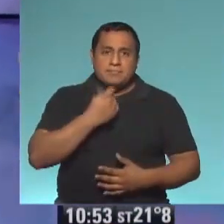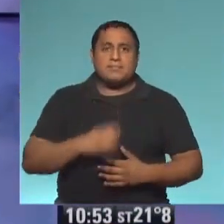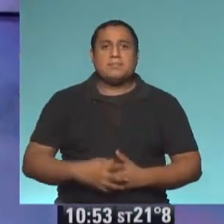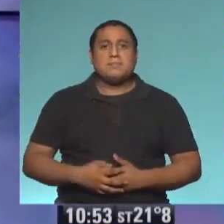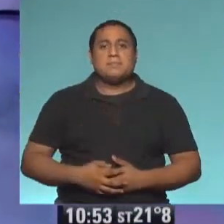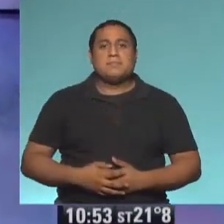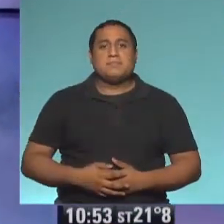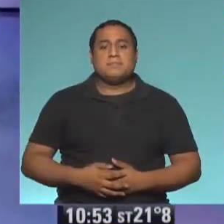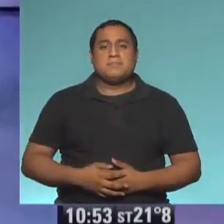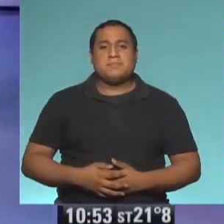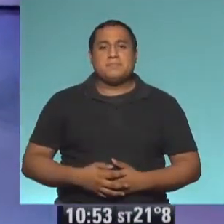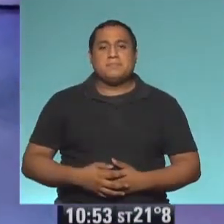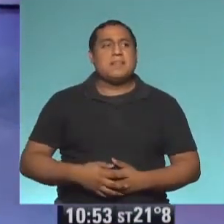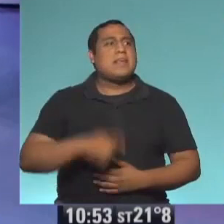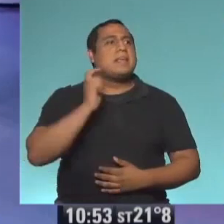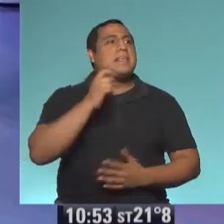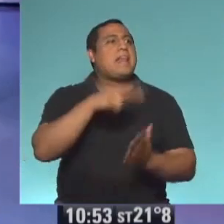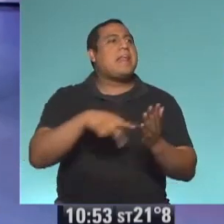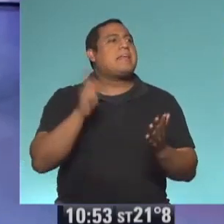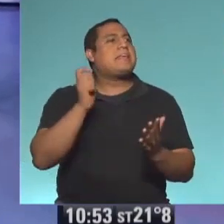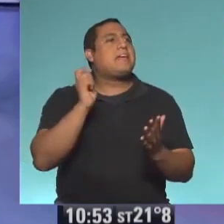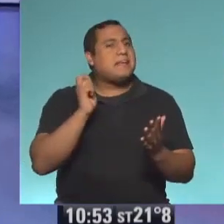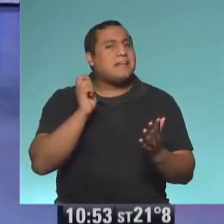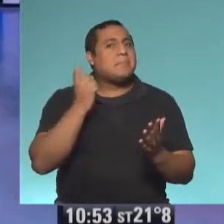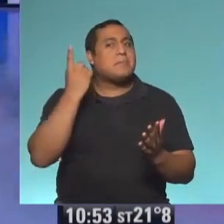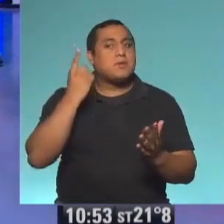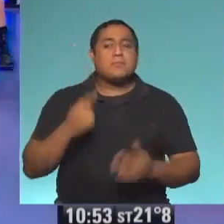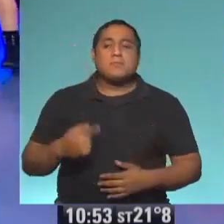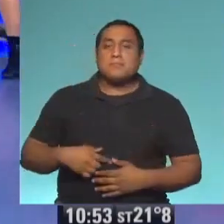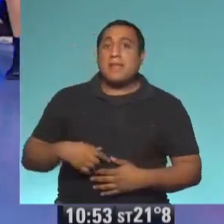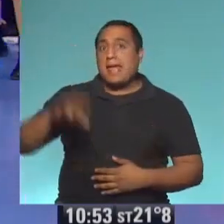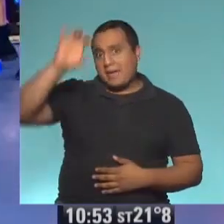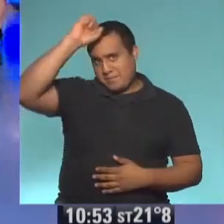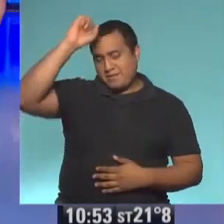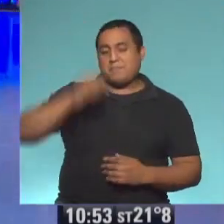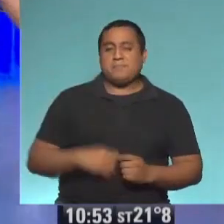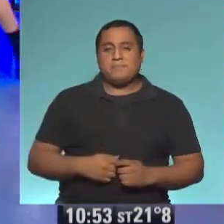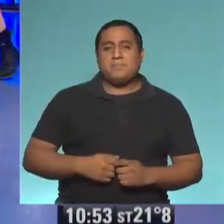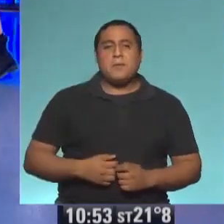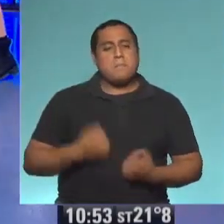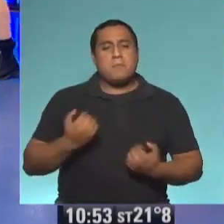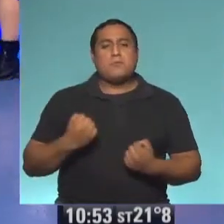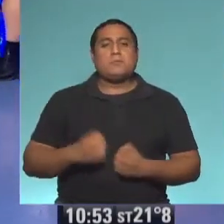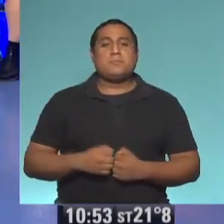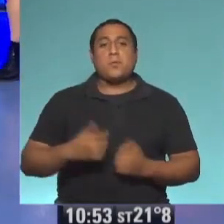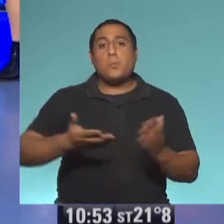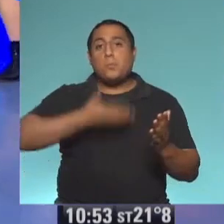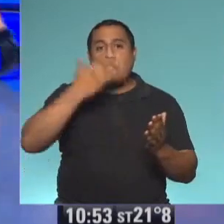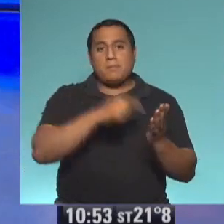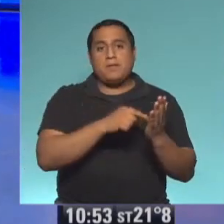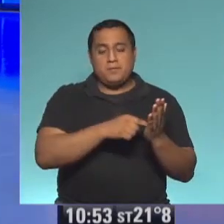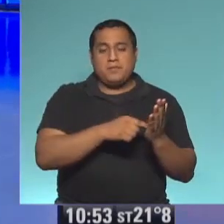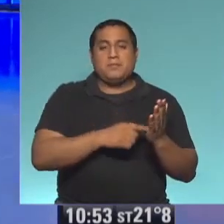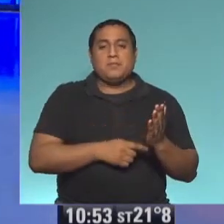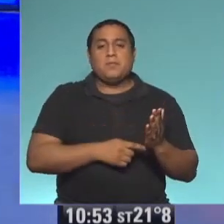vez. Entonces, ¿quién quiere ser el primer lector? ¿Quién se anima? Bueno, yo leo. Dale. Vamos. Emi, vamos. Ahí tenés un poema. Ahí tenés listo